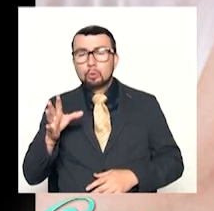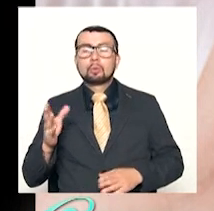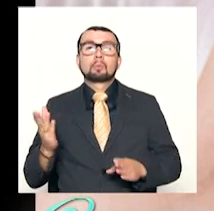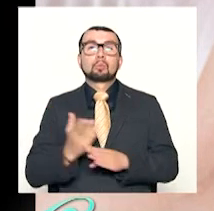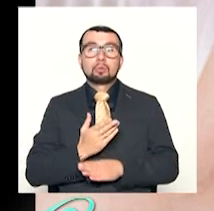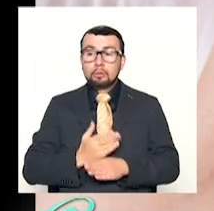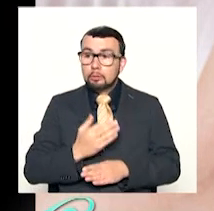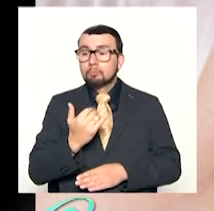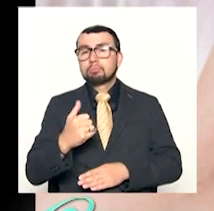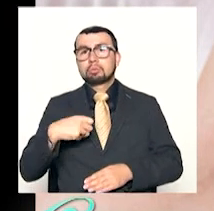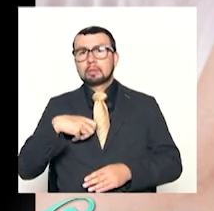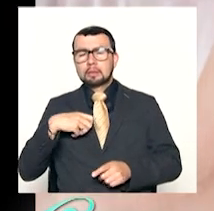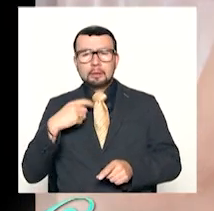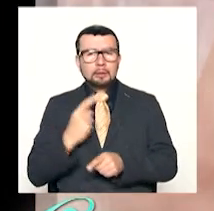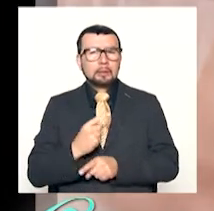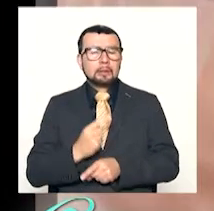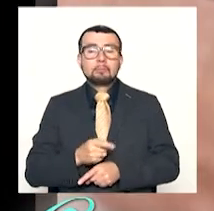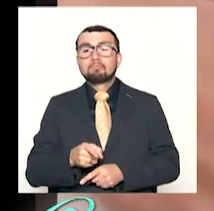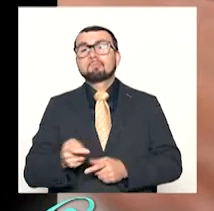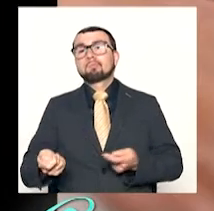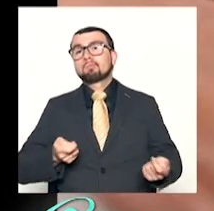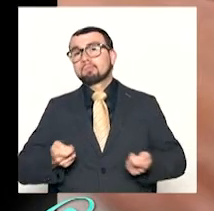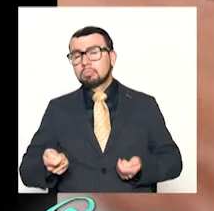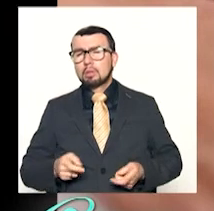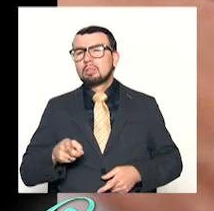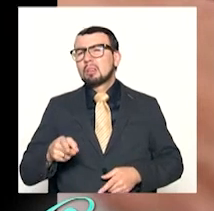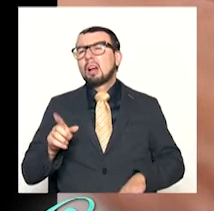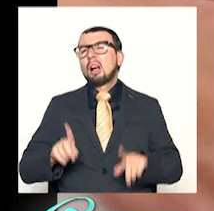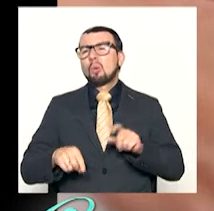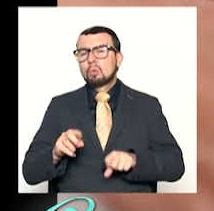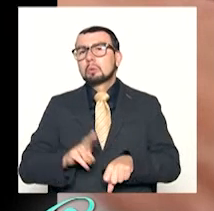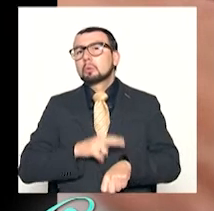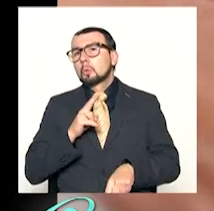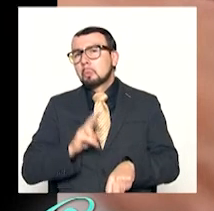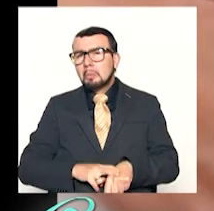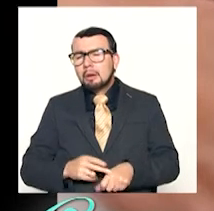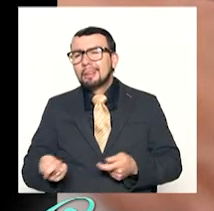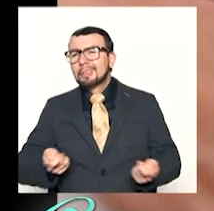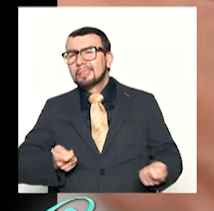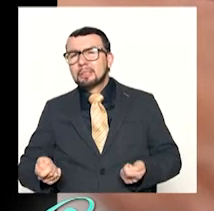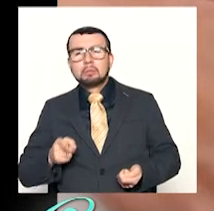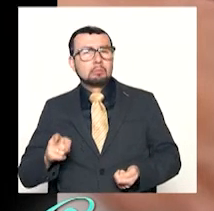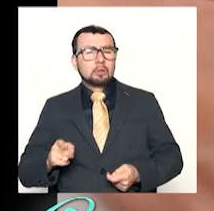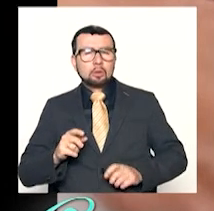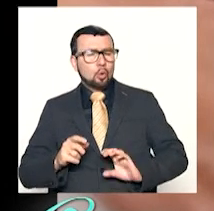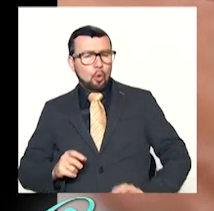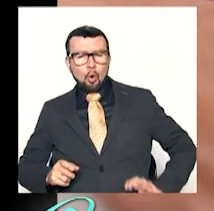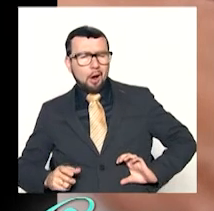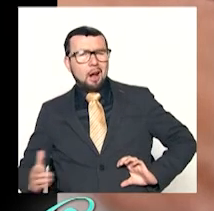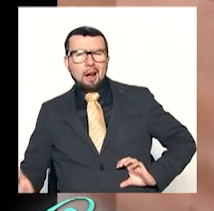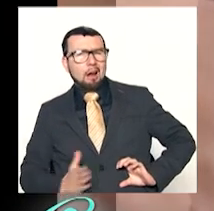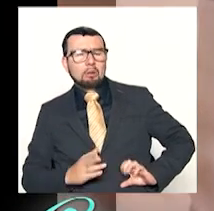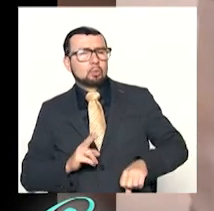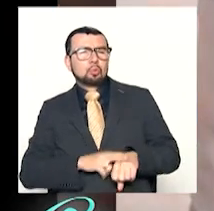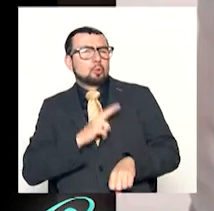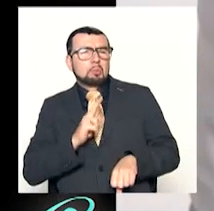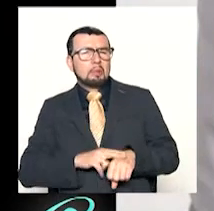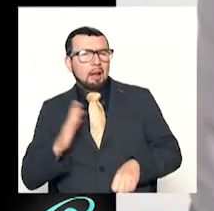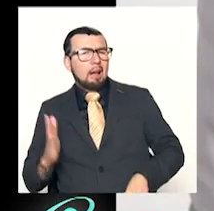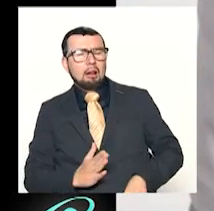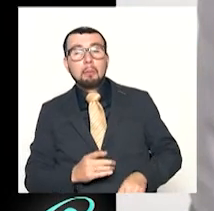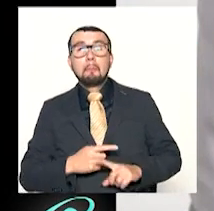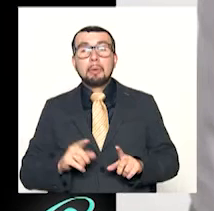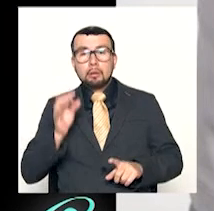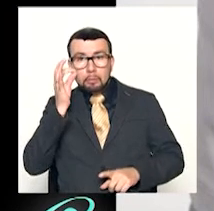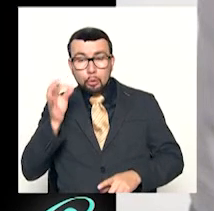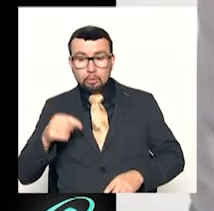sean inherentes a esas causas. Hay cosas muy normalitas que son funcionales, que son del colon, pues que es tan común, pero ese mismo cólico puede